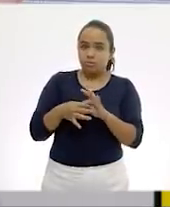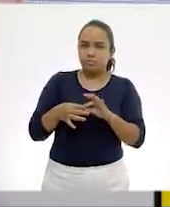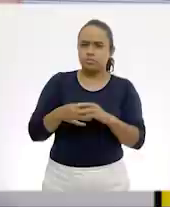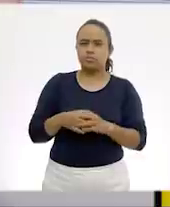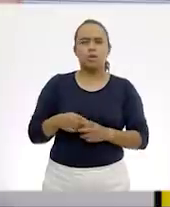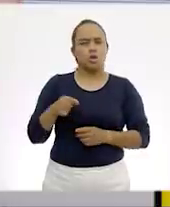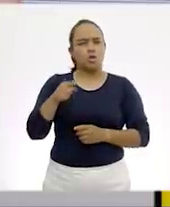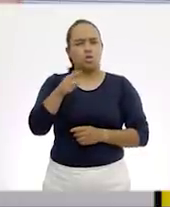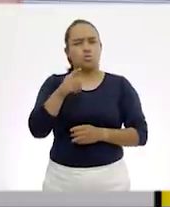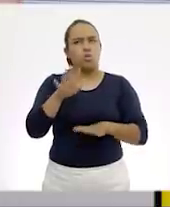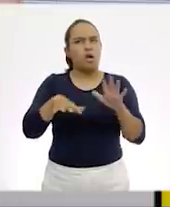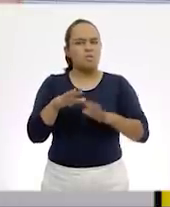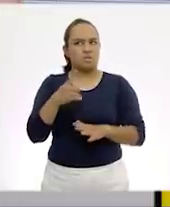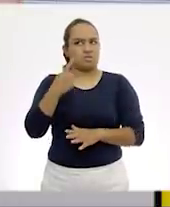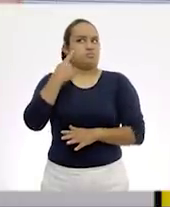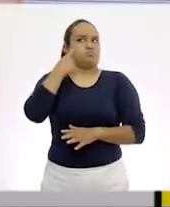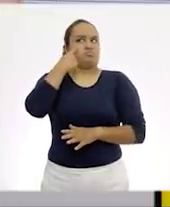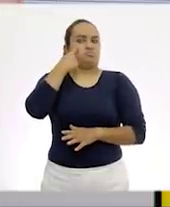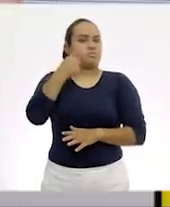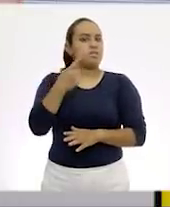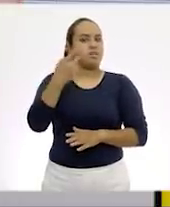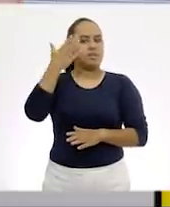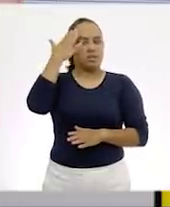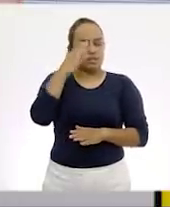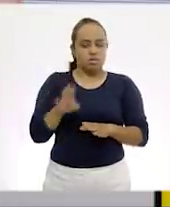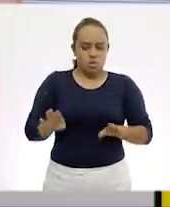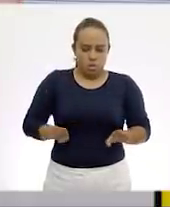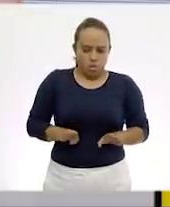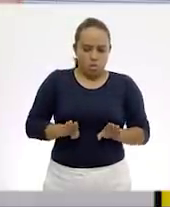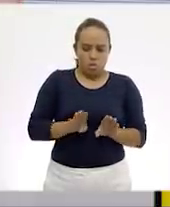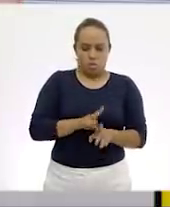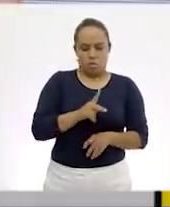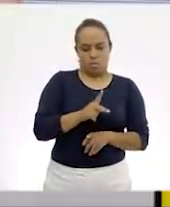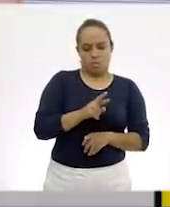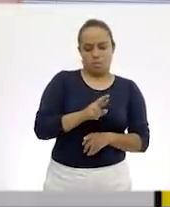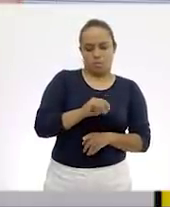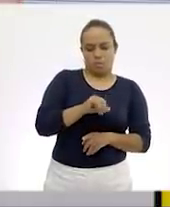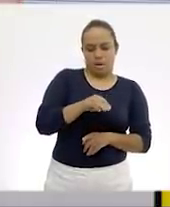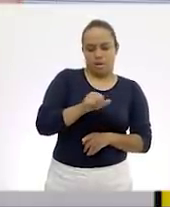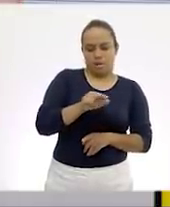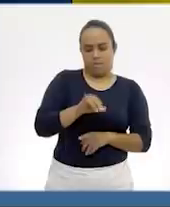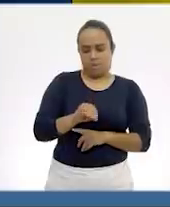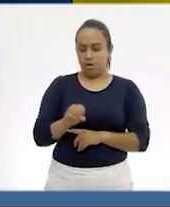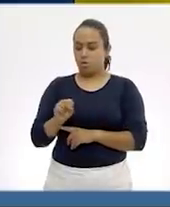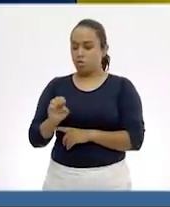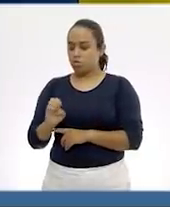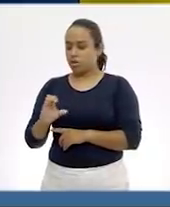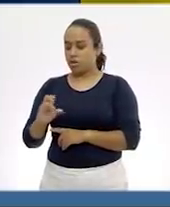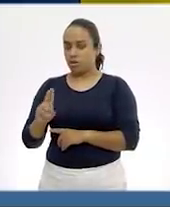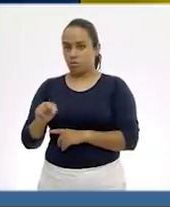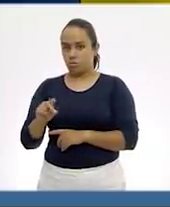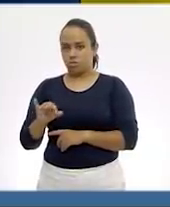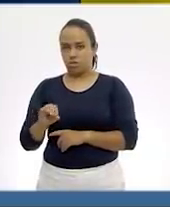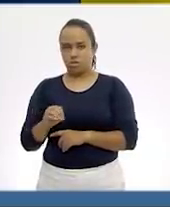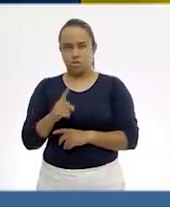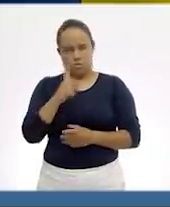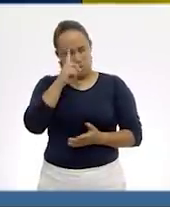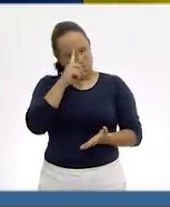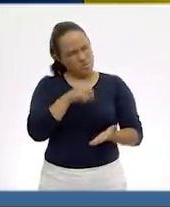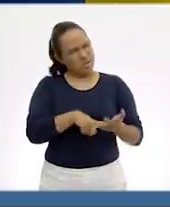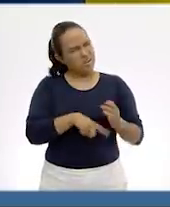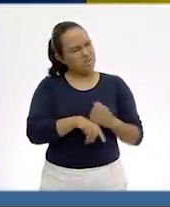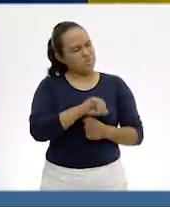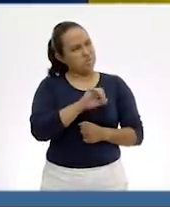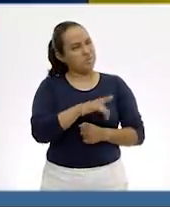¿alguna vez has escuchado algo sobre los caracteres sexuales primarios y secundarios? Tal vez.